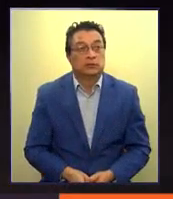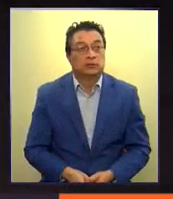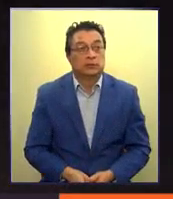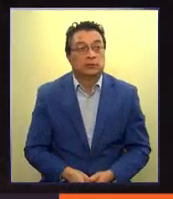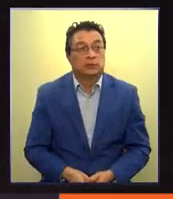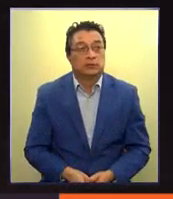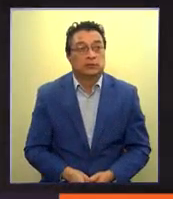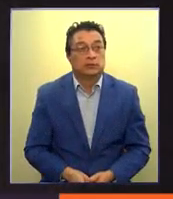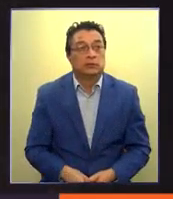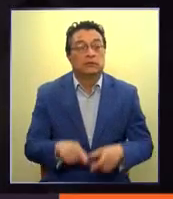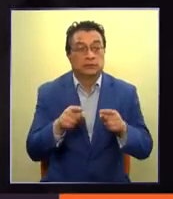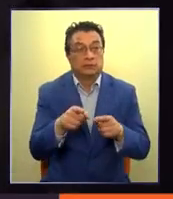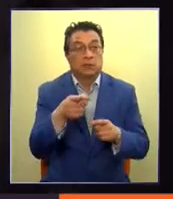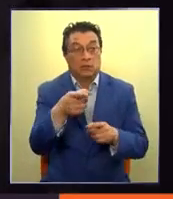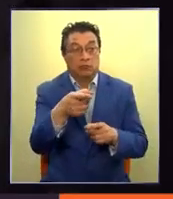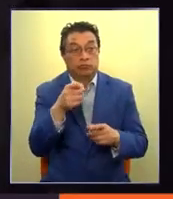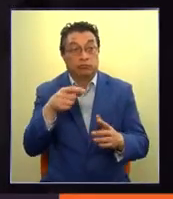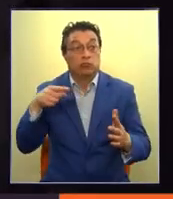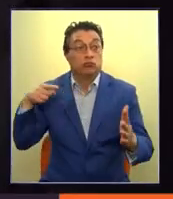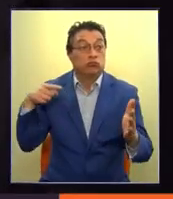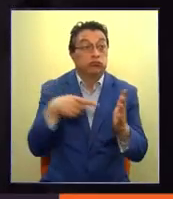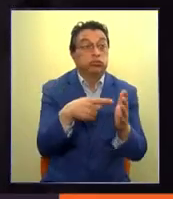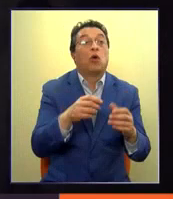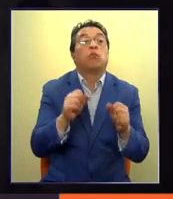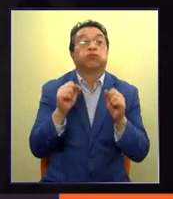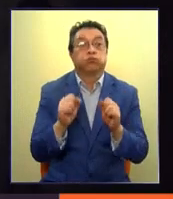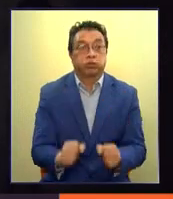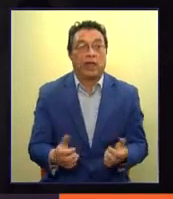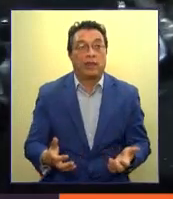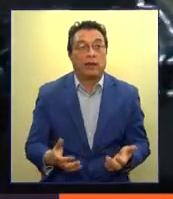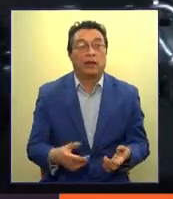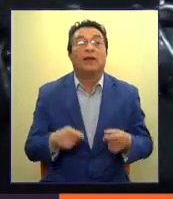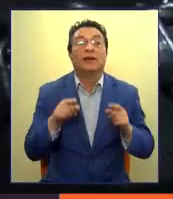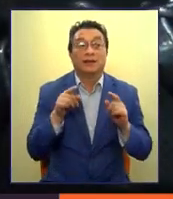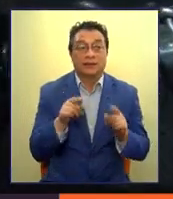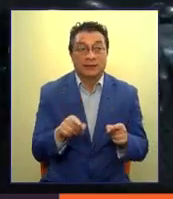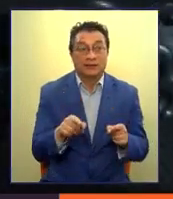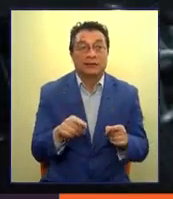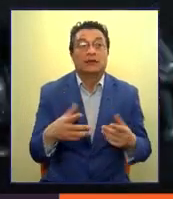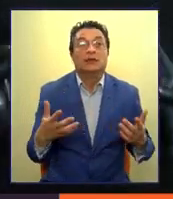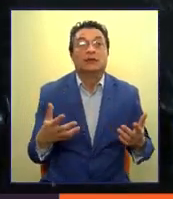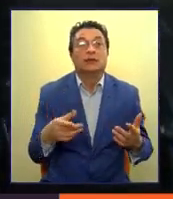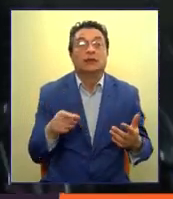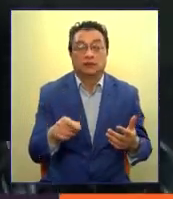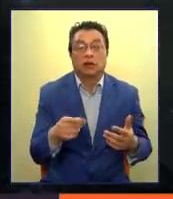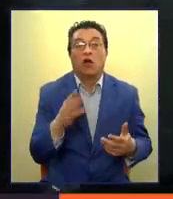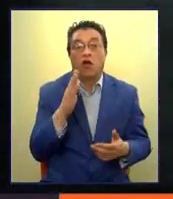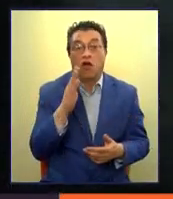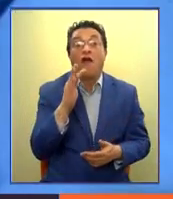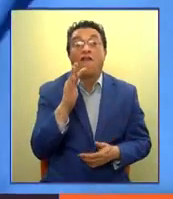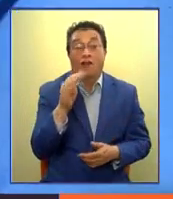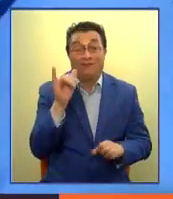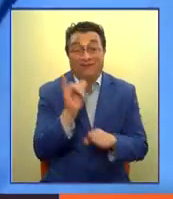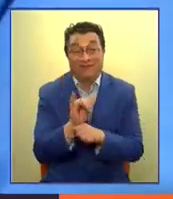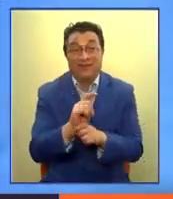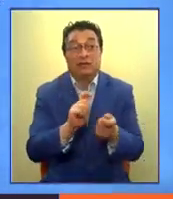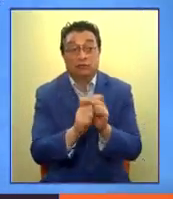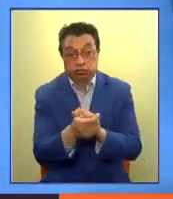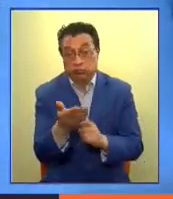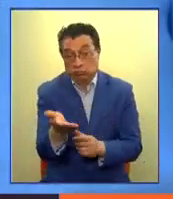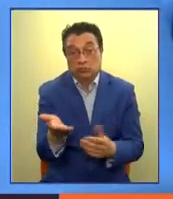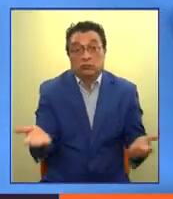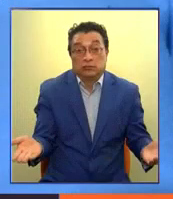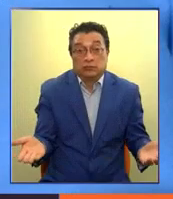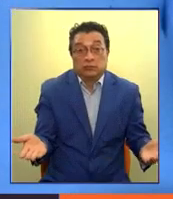Aquí vemos que el proyectil fue capaz de ser disparado. ¿Y eso es con la arma? Con la de fogueo modificada. Modificada. Se piensa